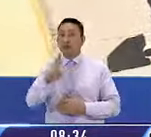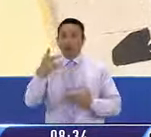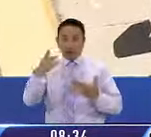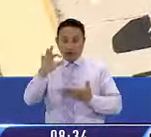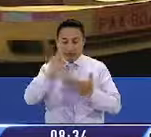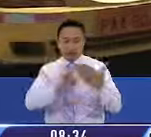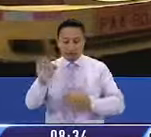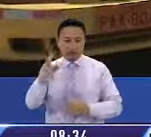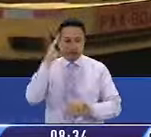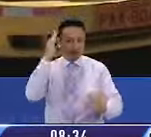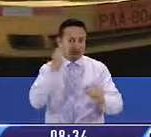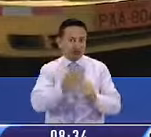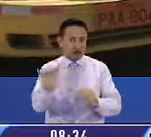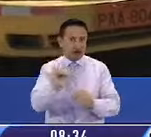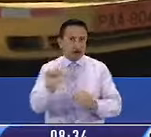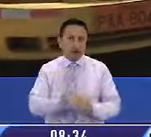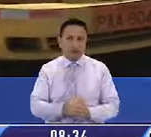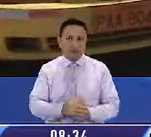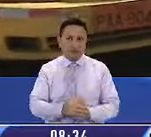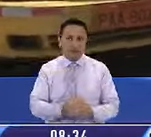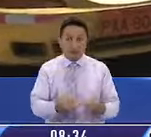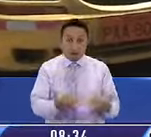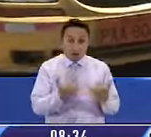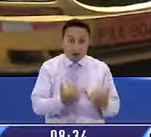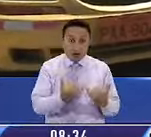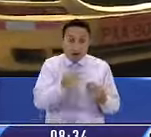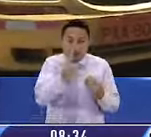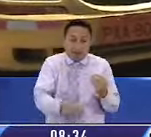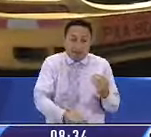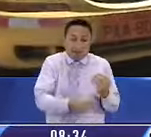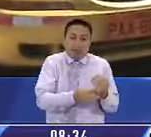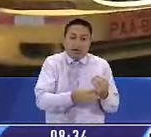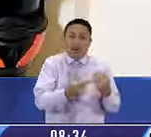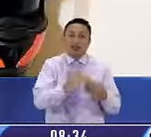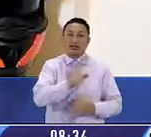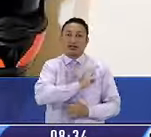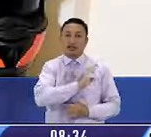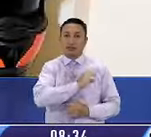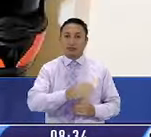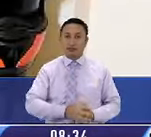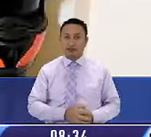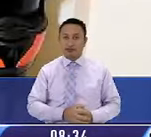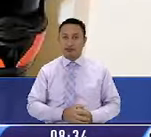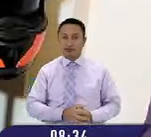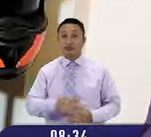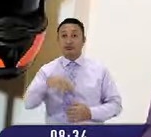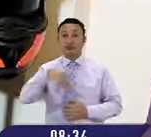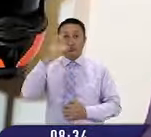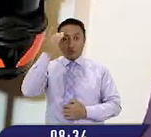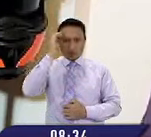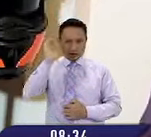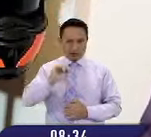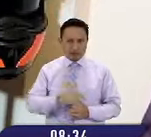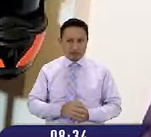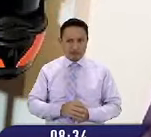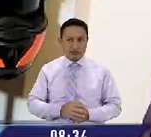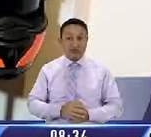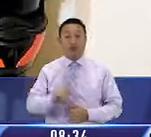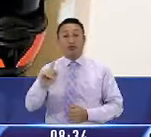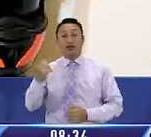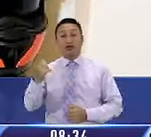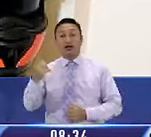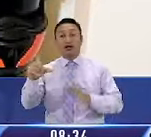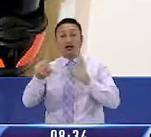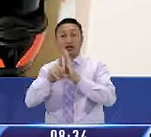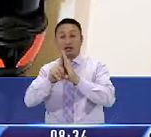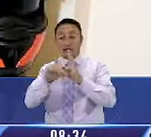mismo objetivo y que la nueva debía ser alimentada de manera más técnica. Pues realmente nos preocupa que no se vincula con temas